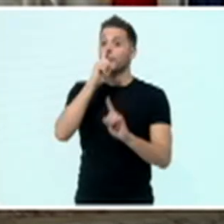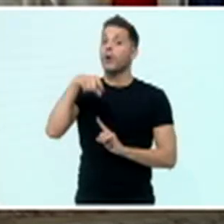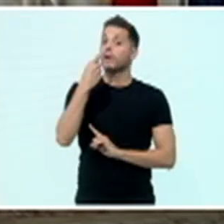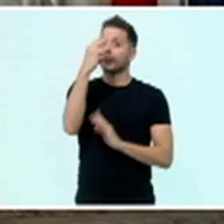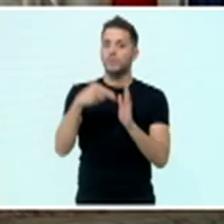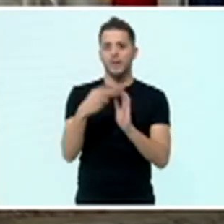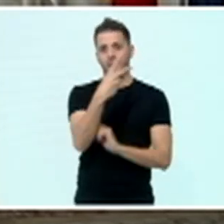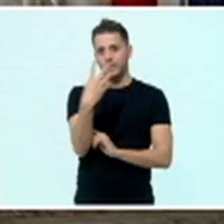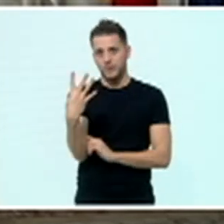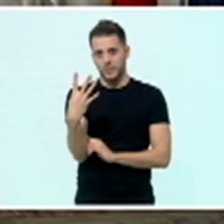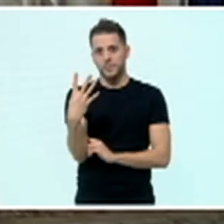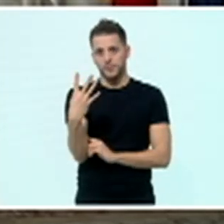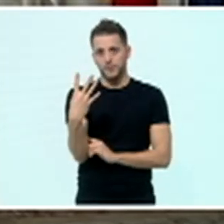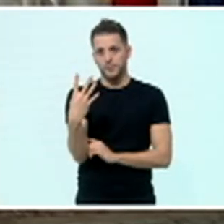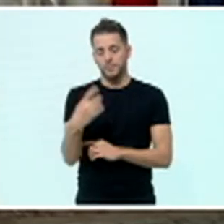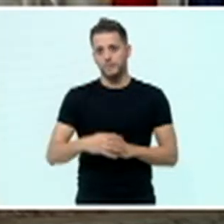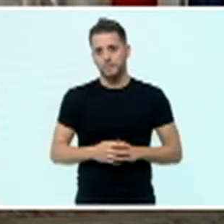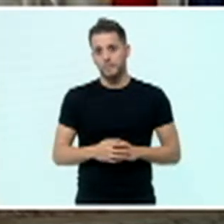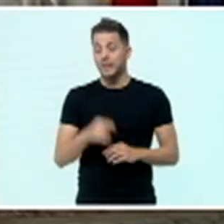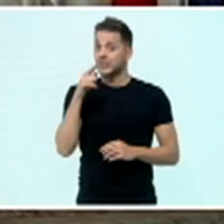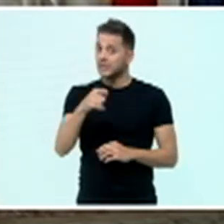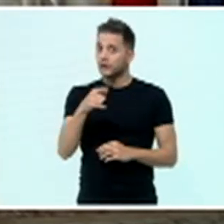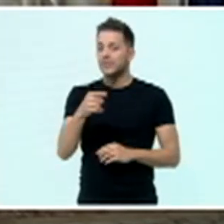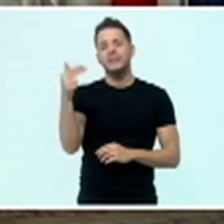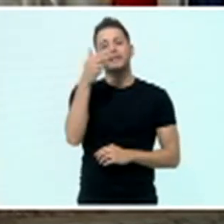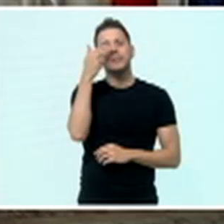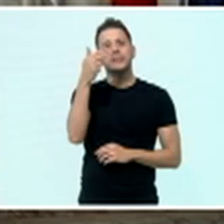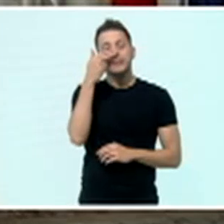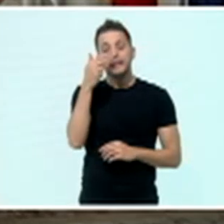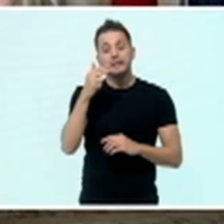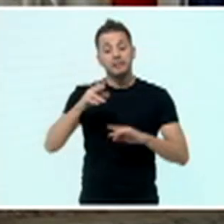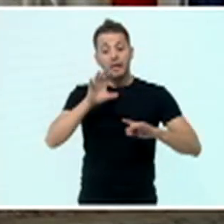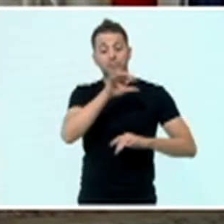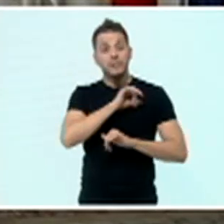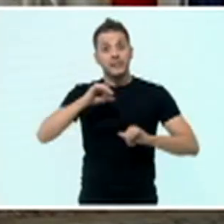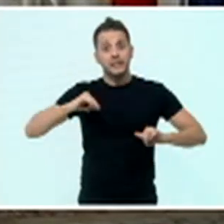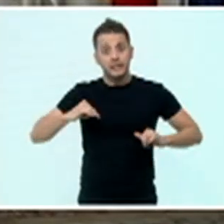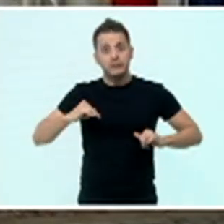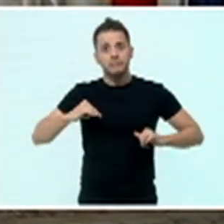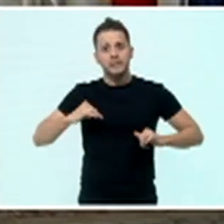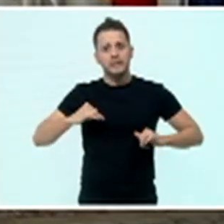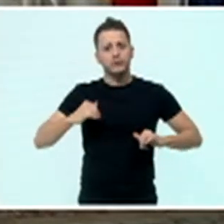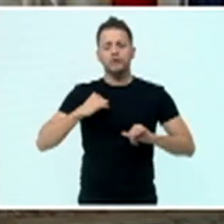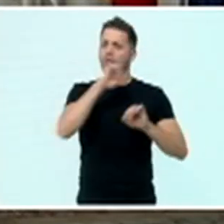Eso me lleva a defender los intereses de mi tierra, por supuesto, con quien desde dentro